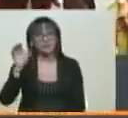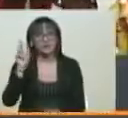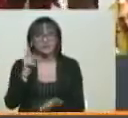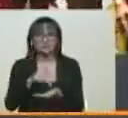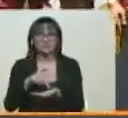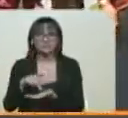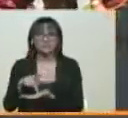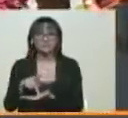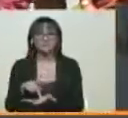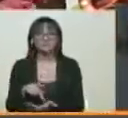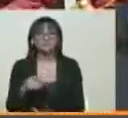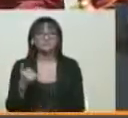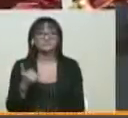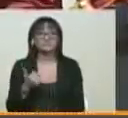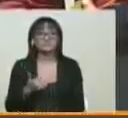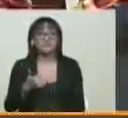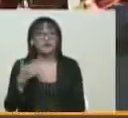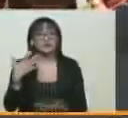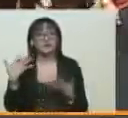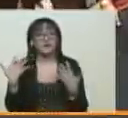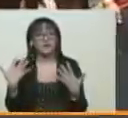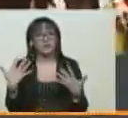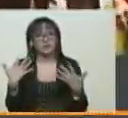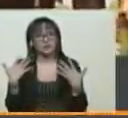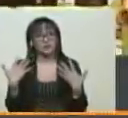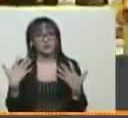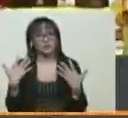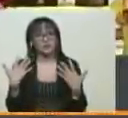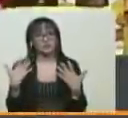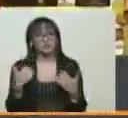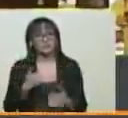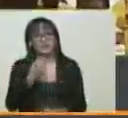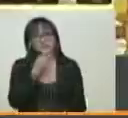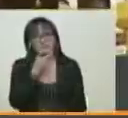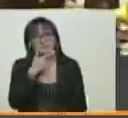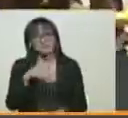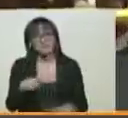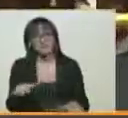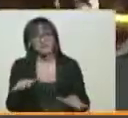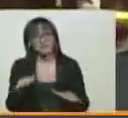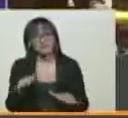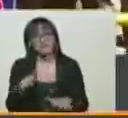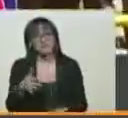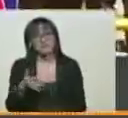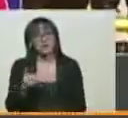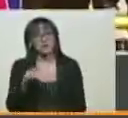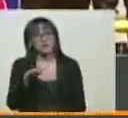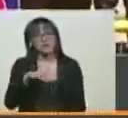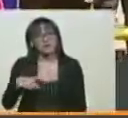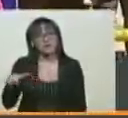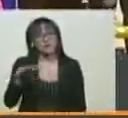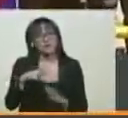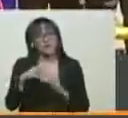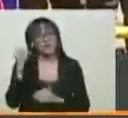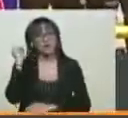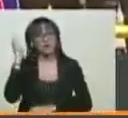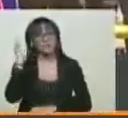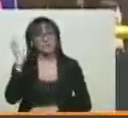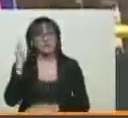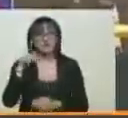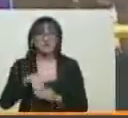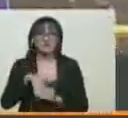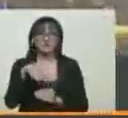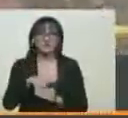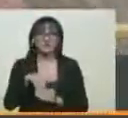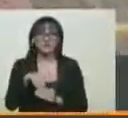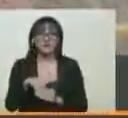Y este es el acto más caluroso y más hermoso que he visto en toda esta campaña electoral.